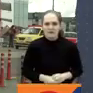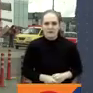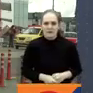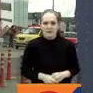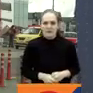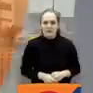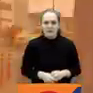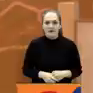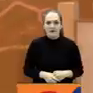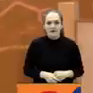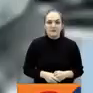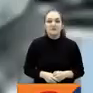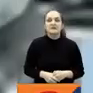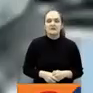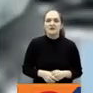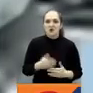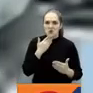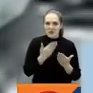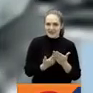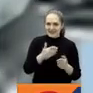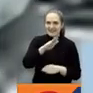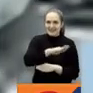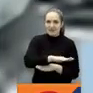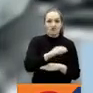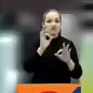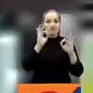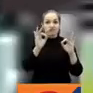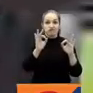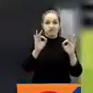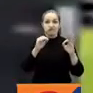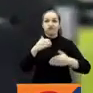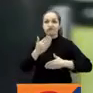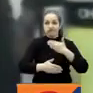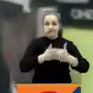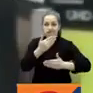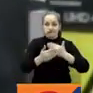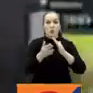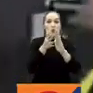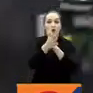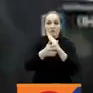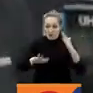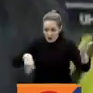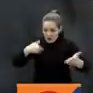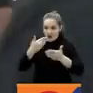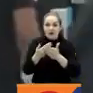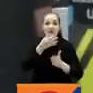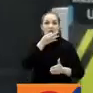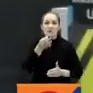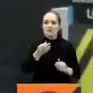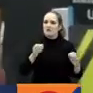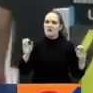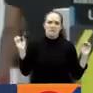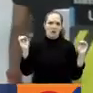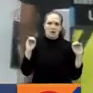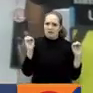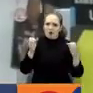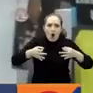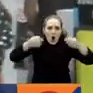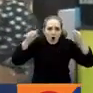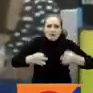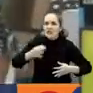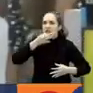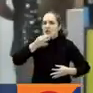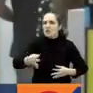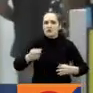Muy buenas tardes, pues avanza de manera significativa. Según las autoridades, hasta el momento no se han presentado denuncias de manera oficial frente a